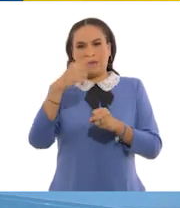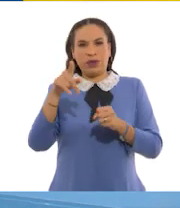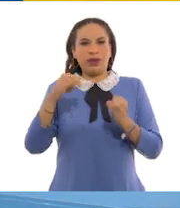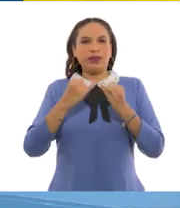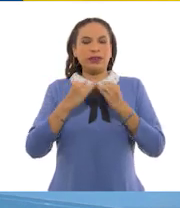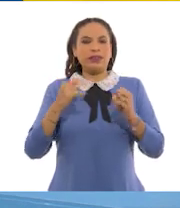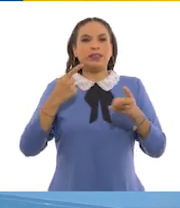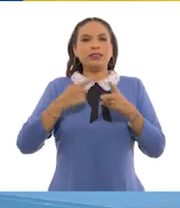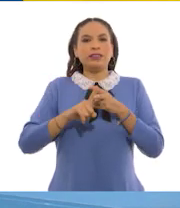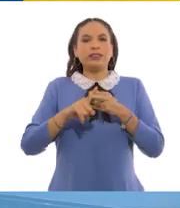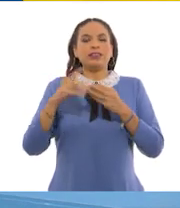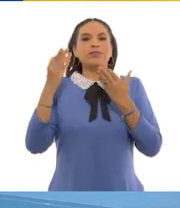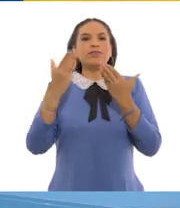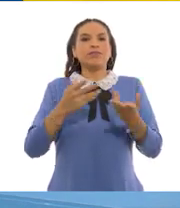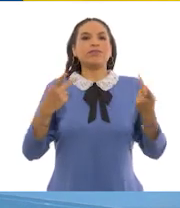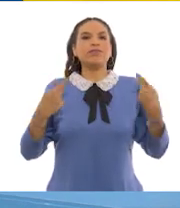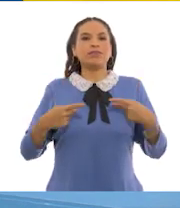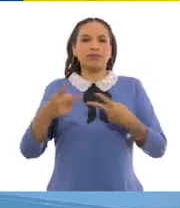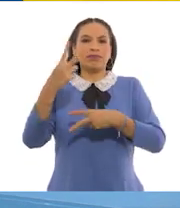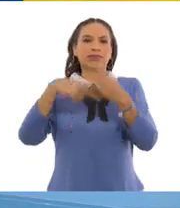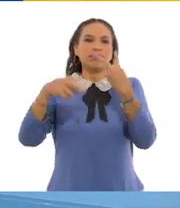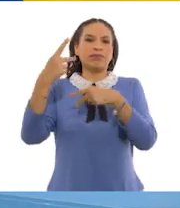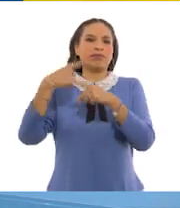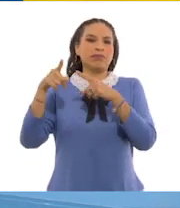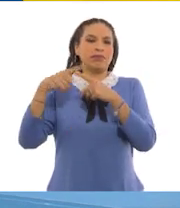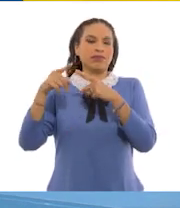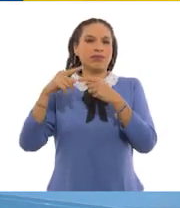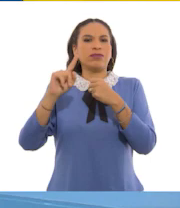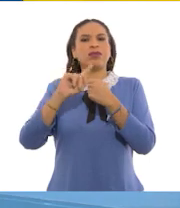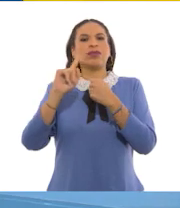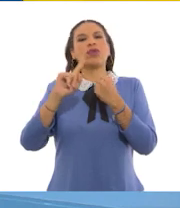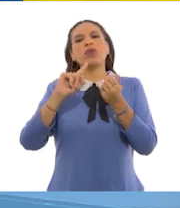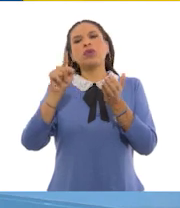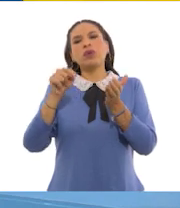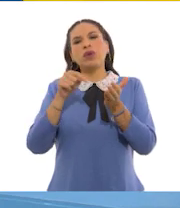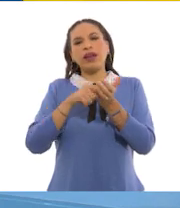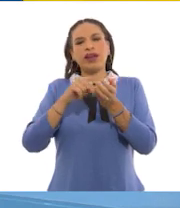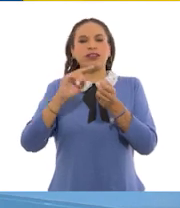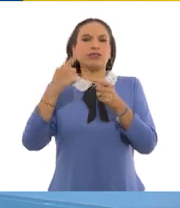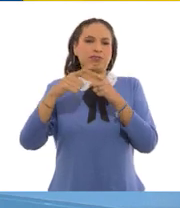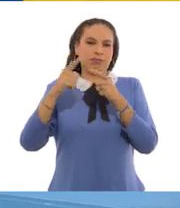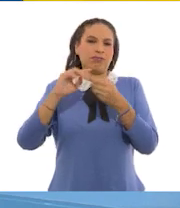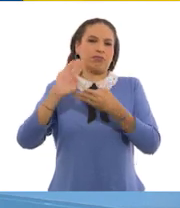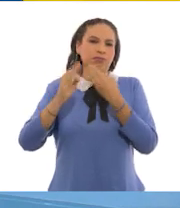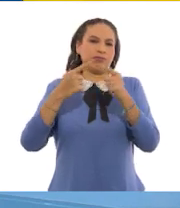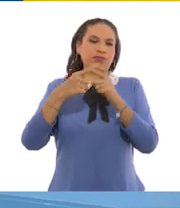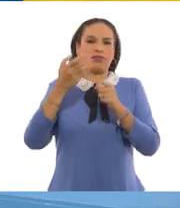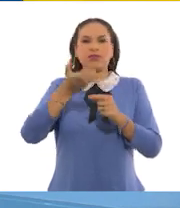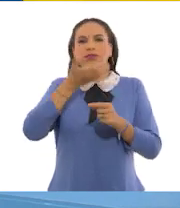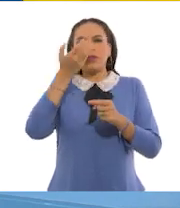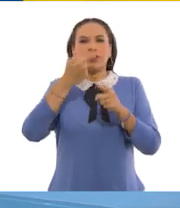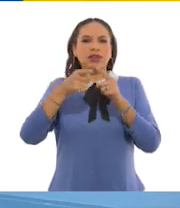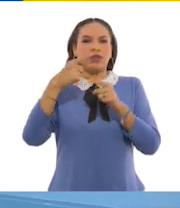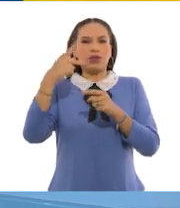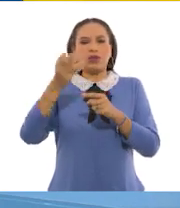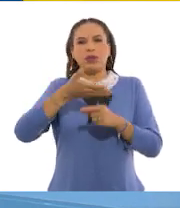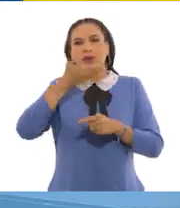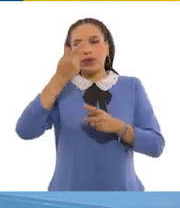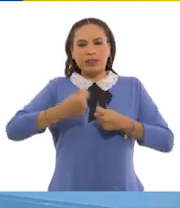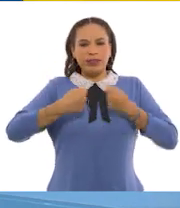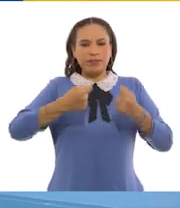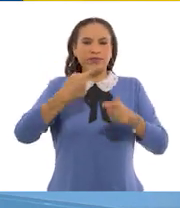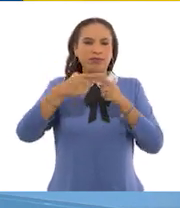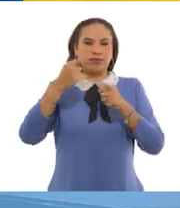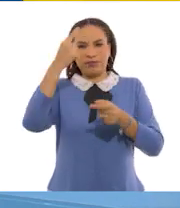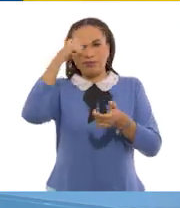independiente comenzaron a llegar personas que venían de distintas partes del planeta. Todas ellas con tradiciones, creencias, ideas